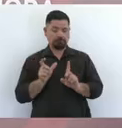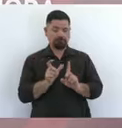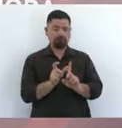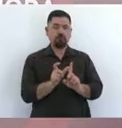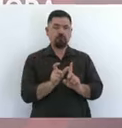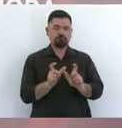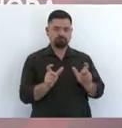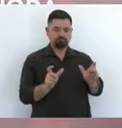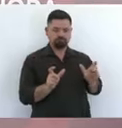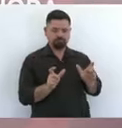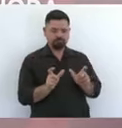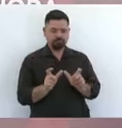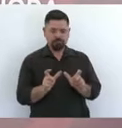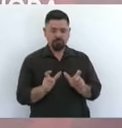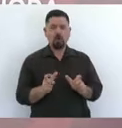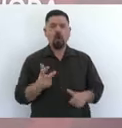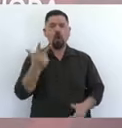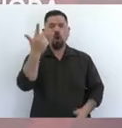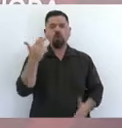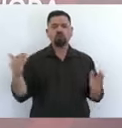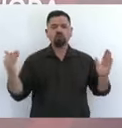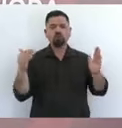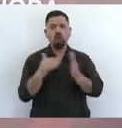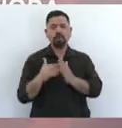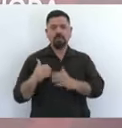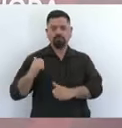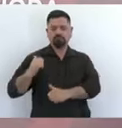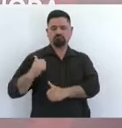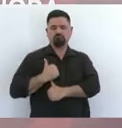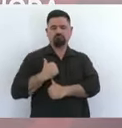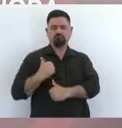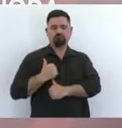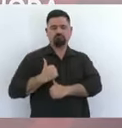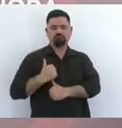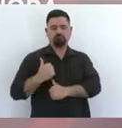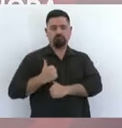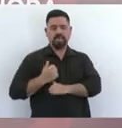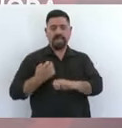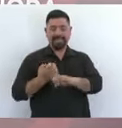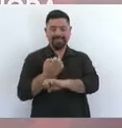8,000 elementos del Estado Mayor Presidencial.